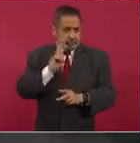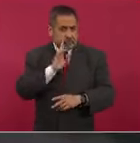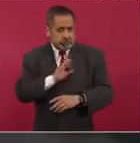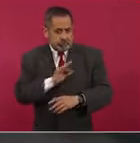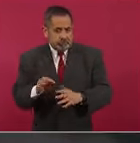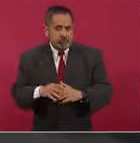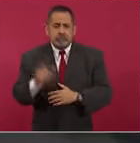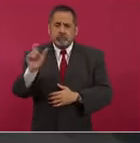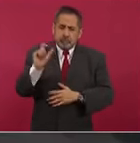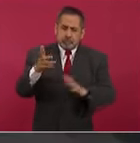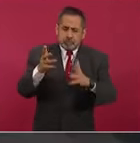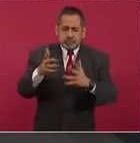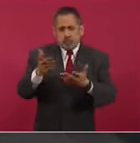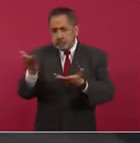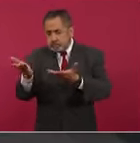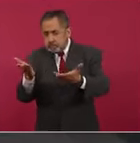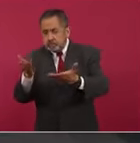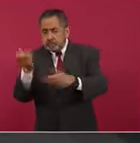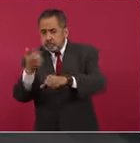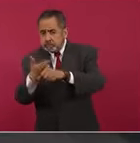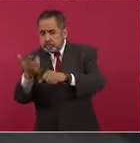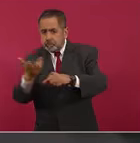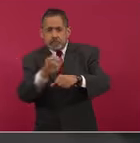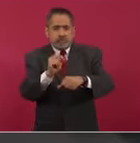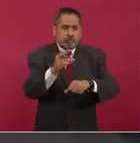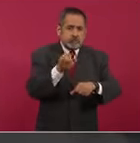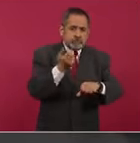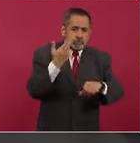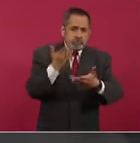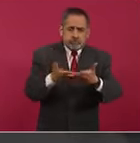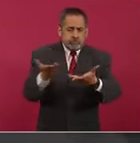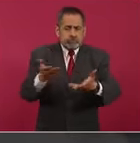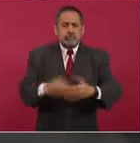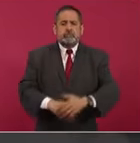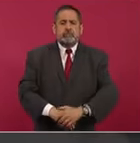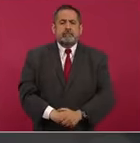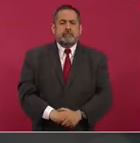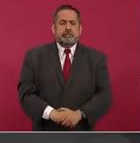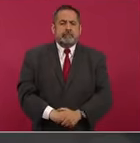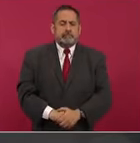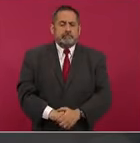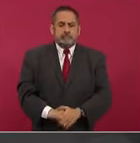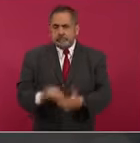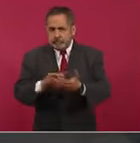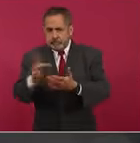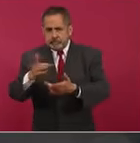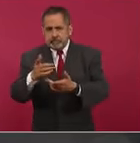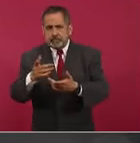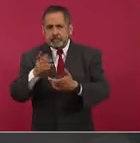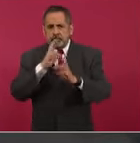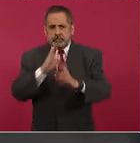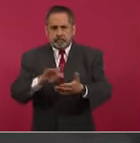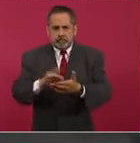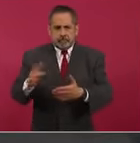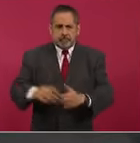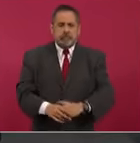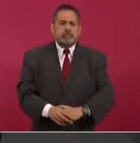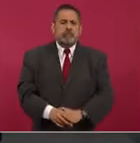para cuándo sería, señor secretario o señor subsecretario. Adelante. Muchísimas gracias, por cierto. Sí,